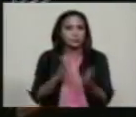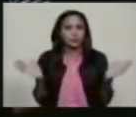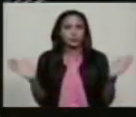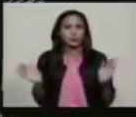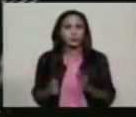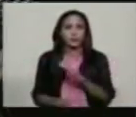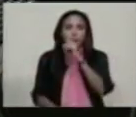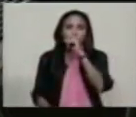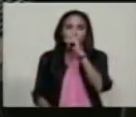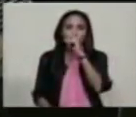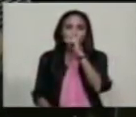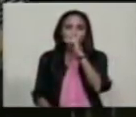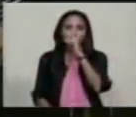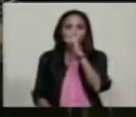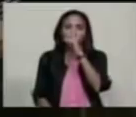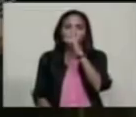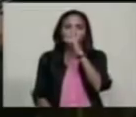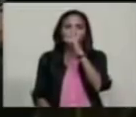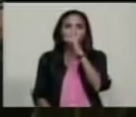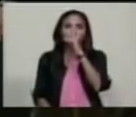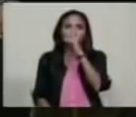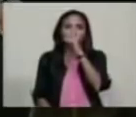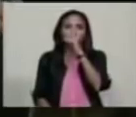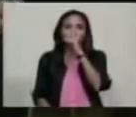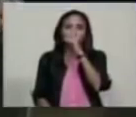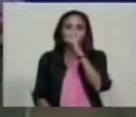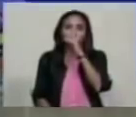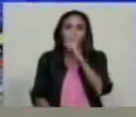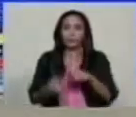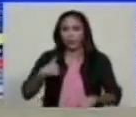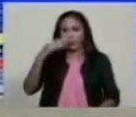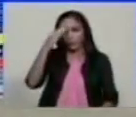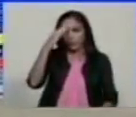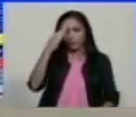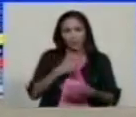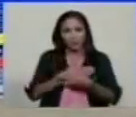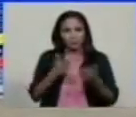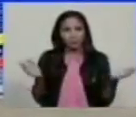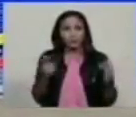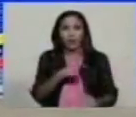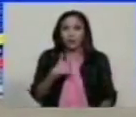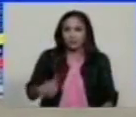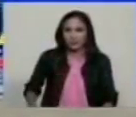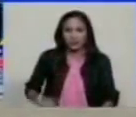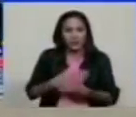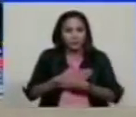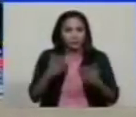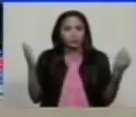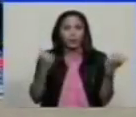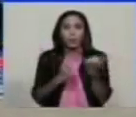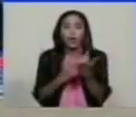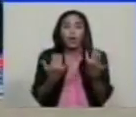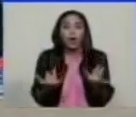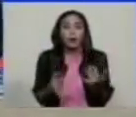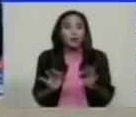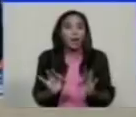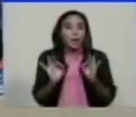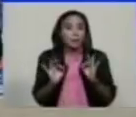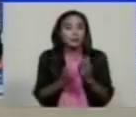Sé que la China abre sus puertas, las abre, lo sé. Y sé que ha llegado un momento especial.